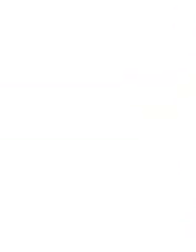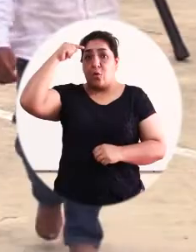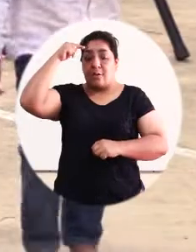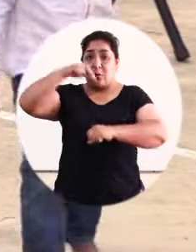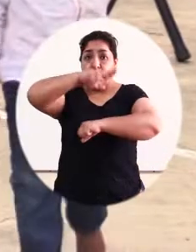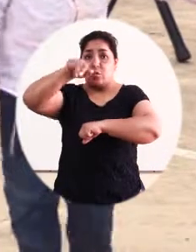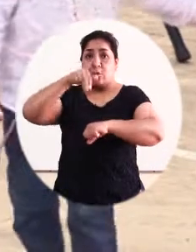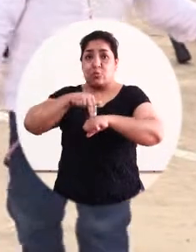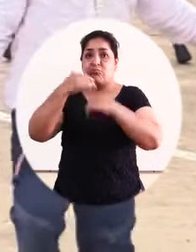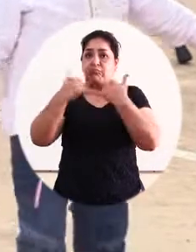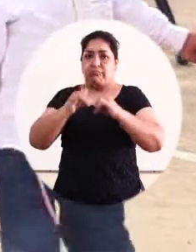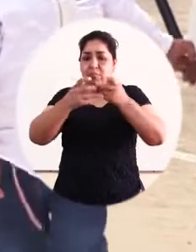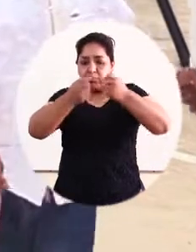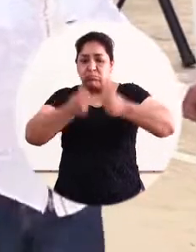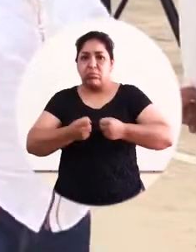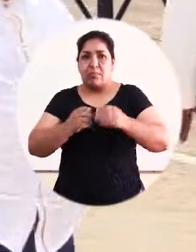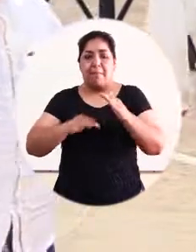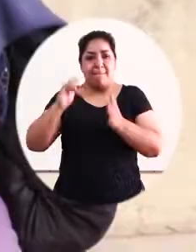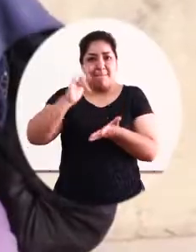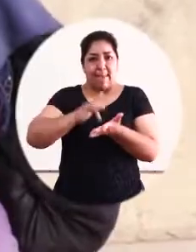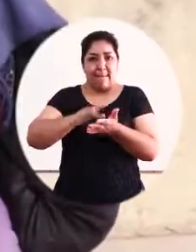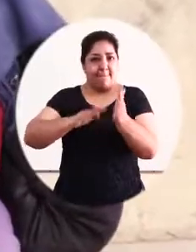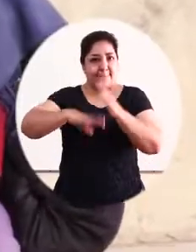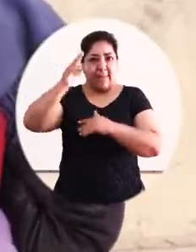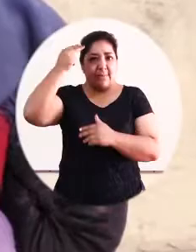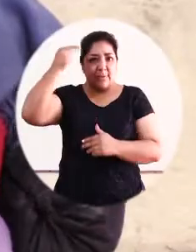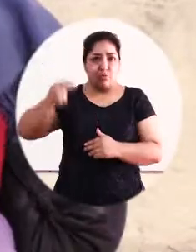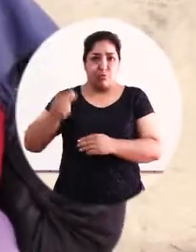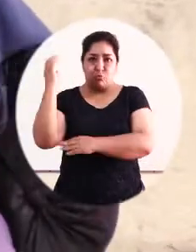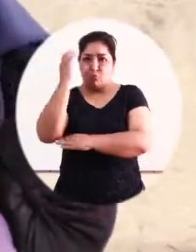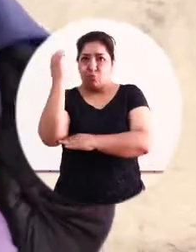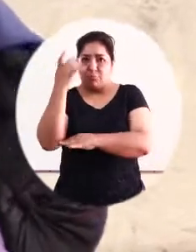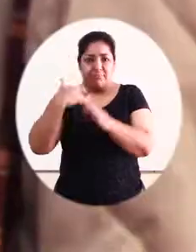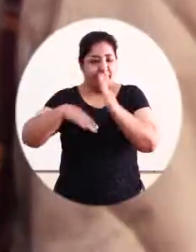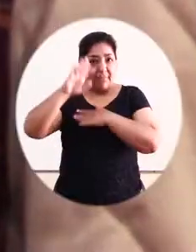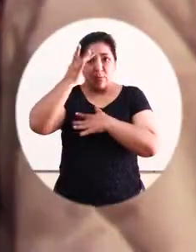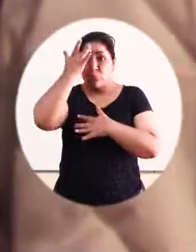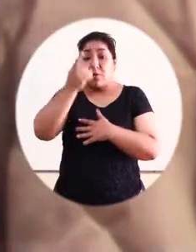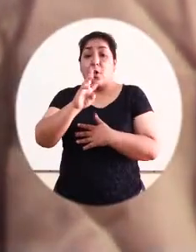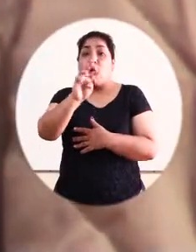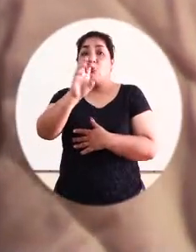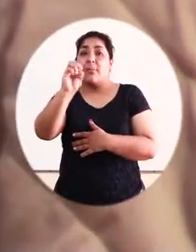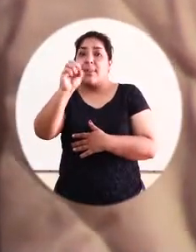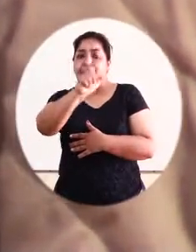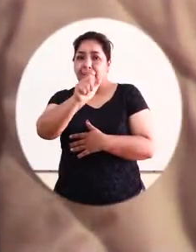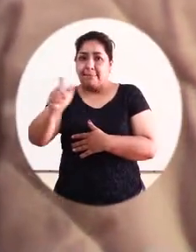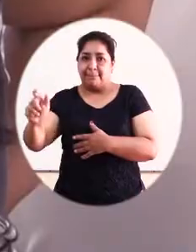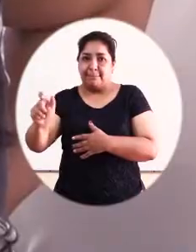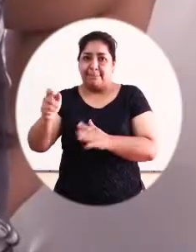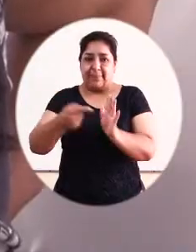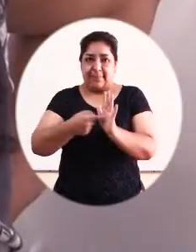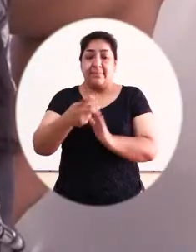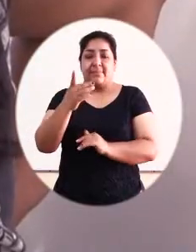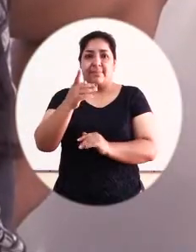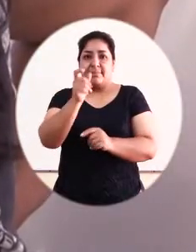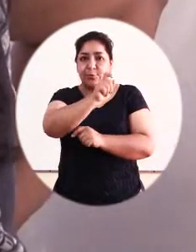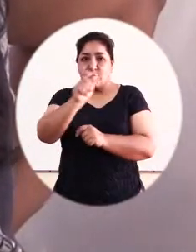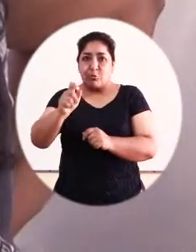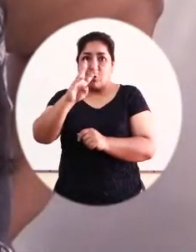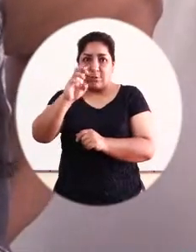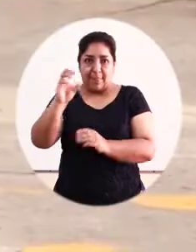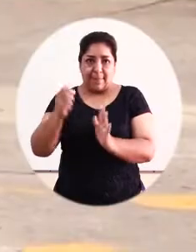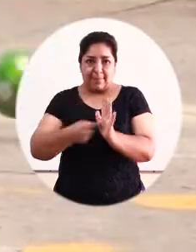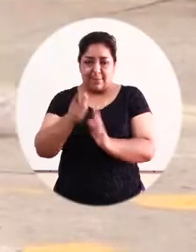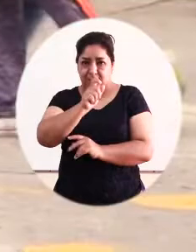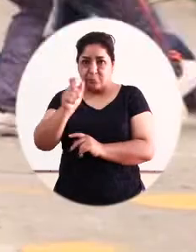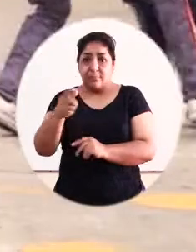el gobierno de nariño se consolida como el más participativo de la historia de colombia gracias a que más de 80.000 nariñenses han